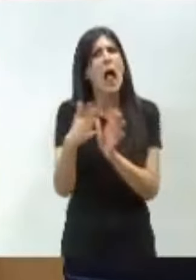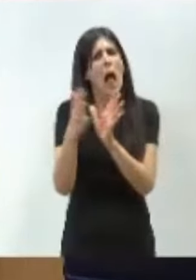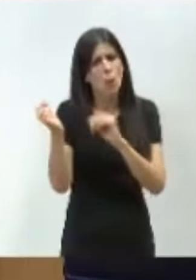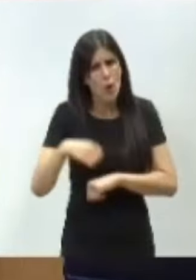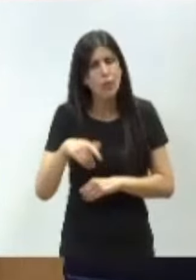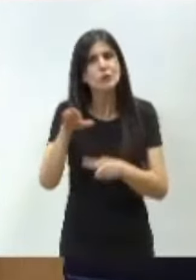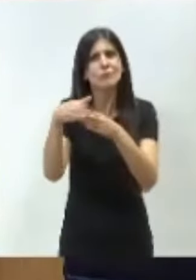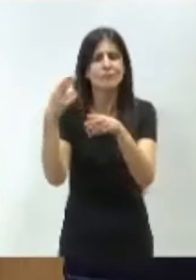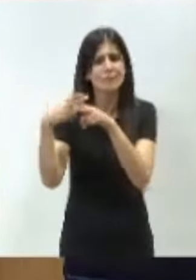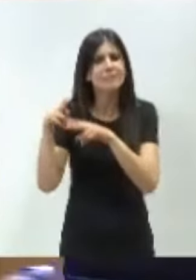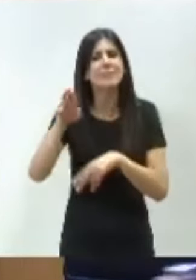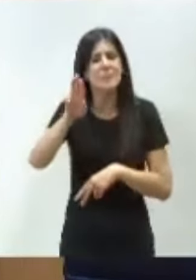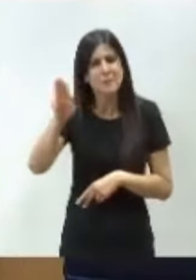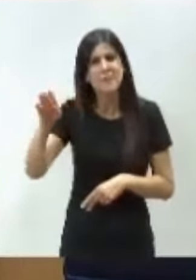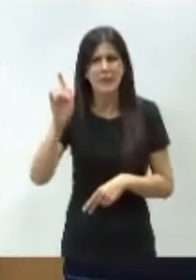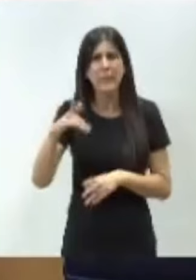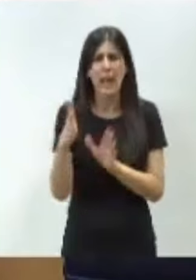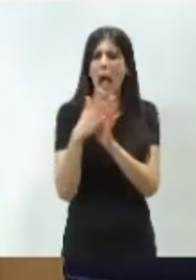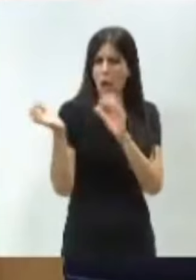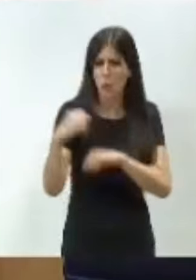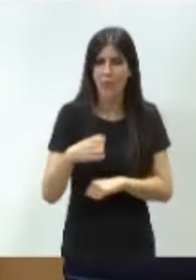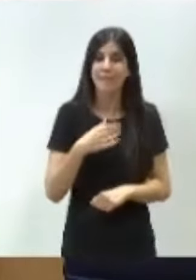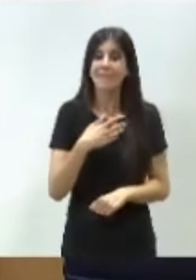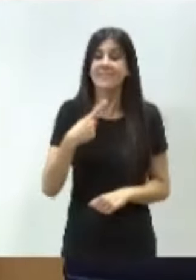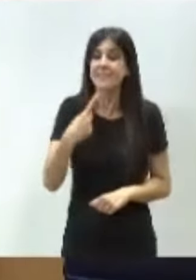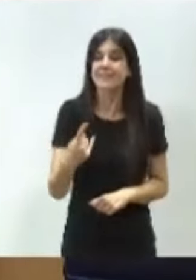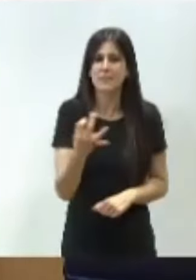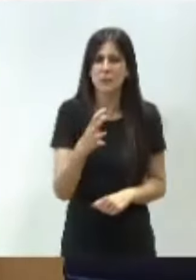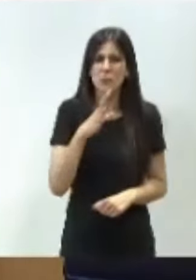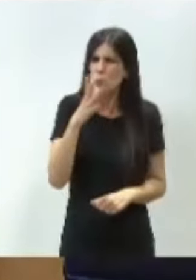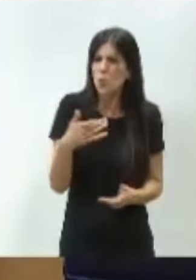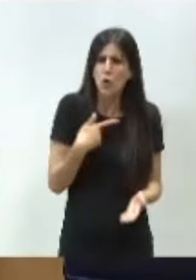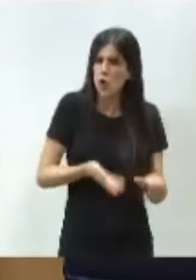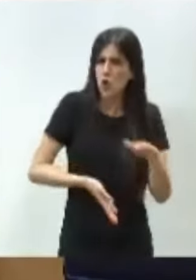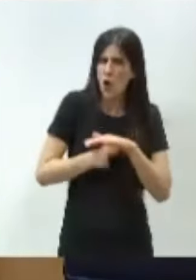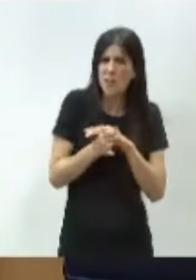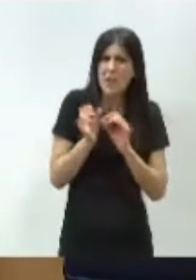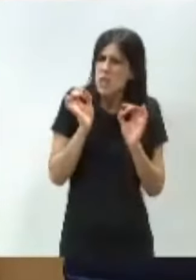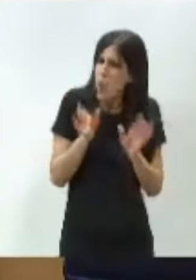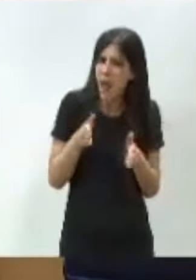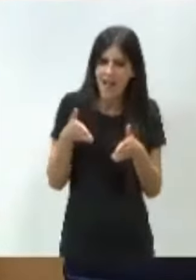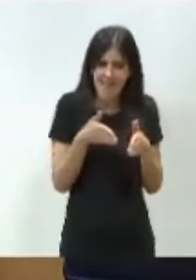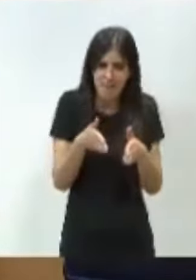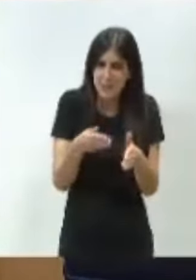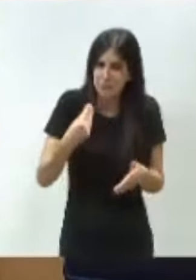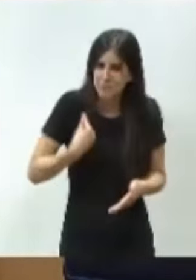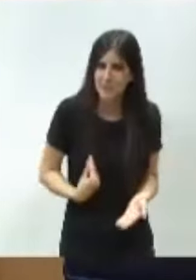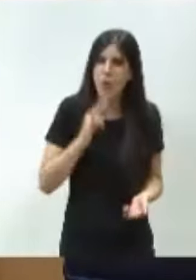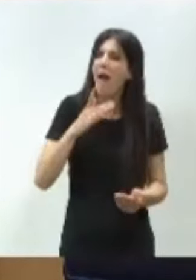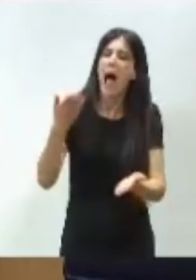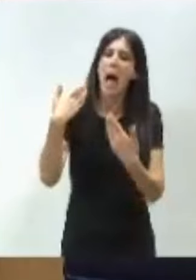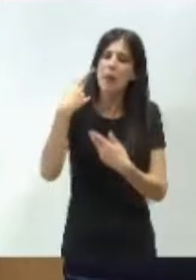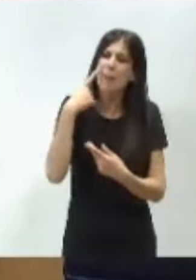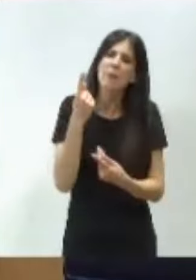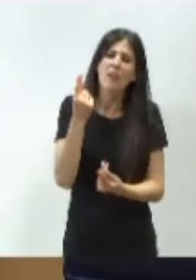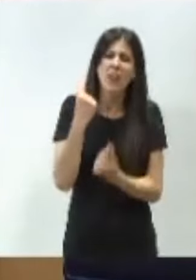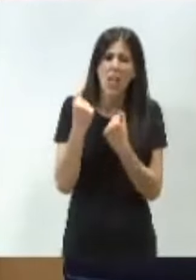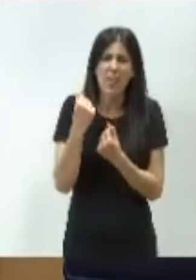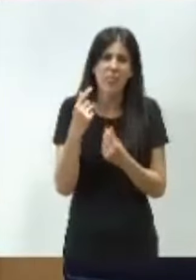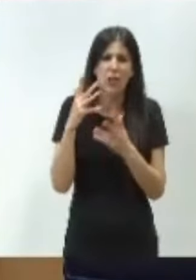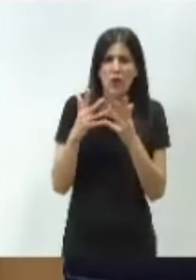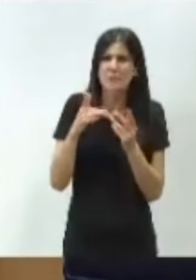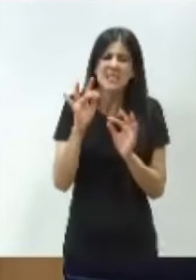Partido Popular. Y le quiero decir, ¿por qué no continuamos en esa senda? Por ejemplo, ¿por qué no hablamos de financiación singular? Si